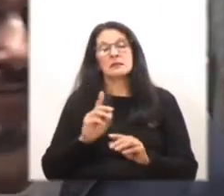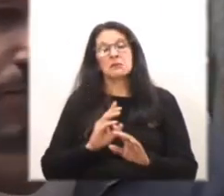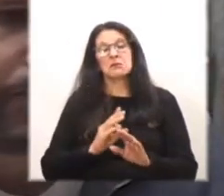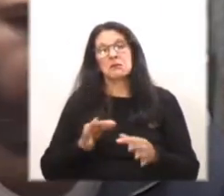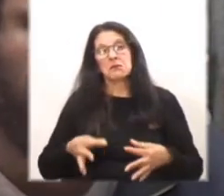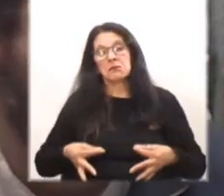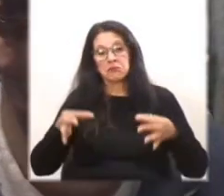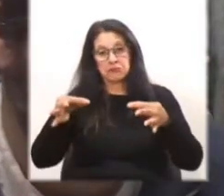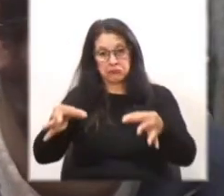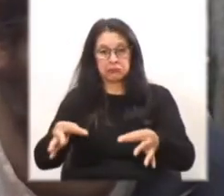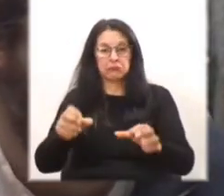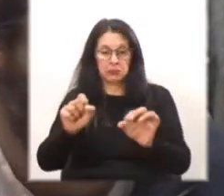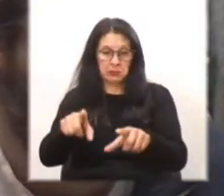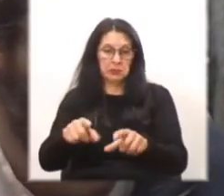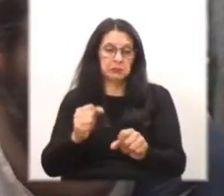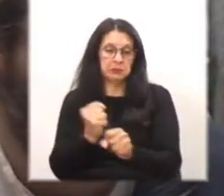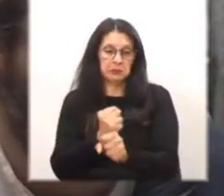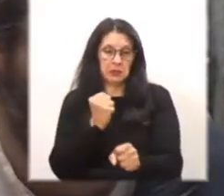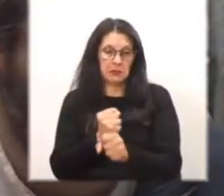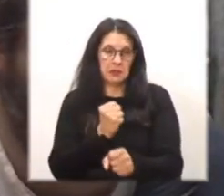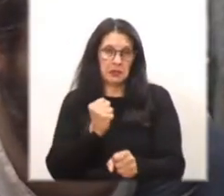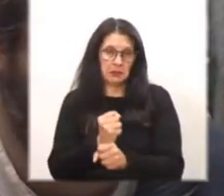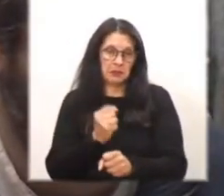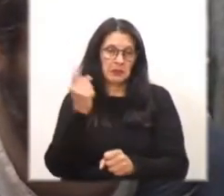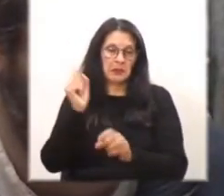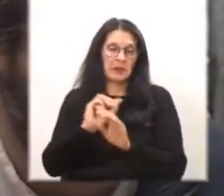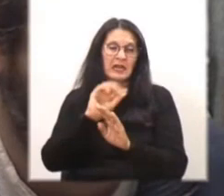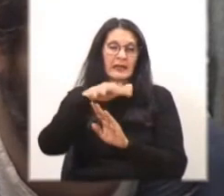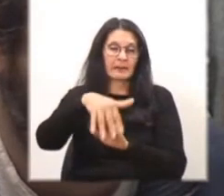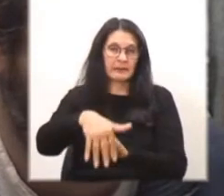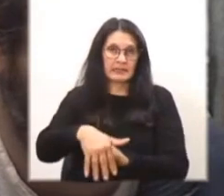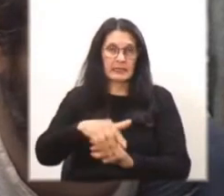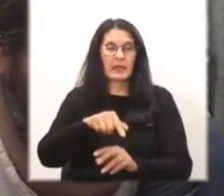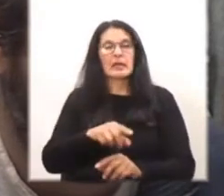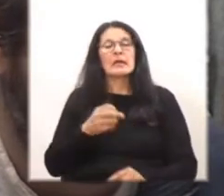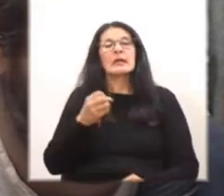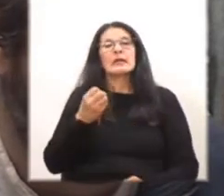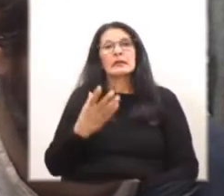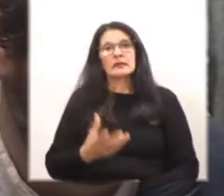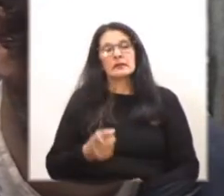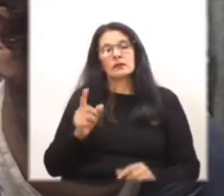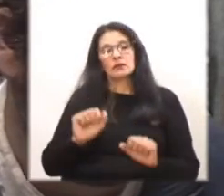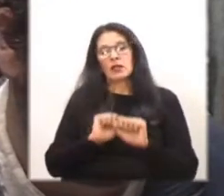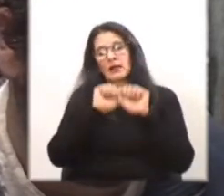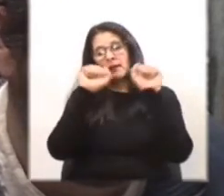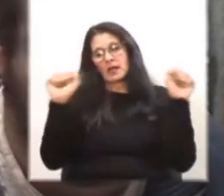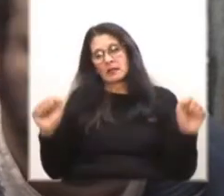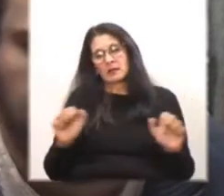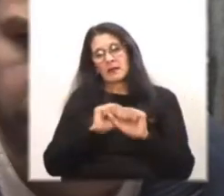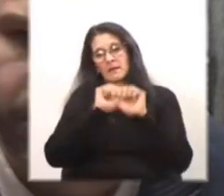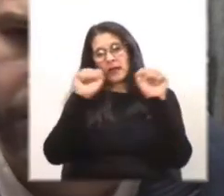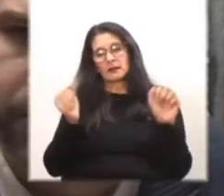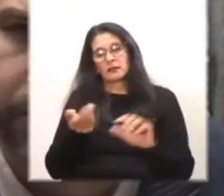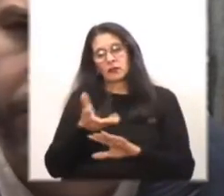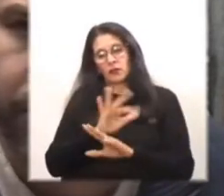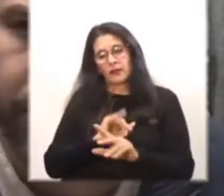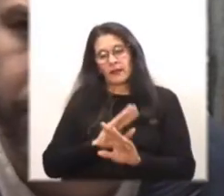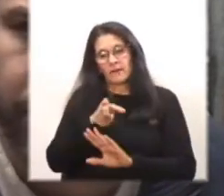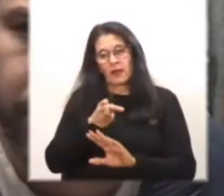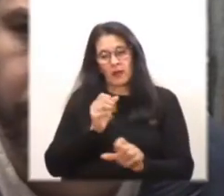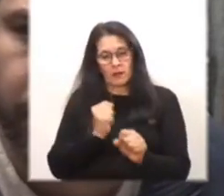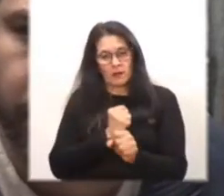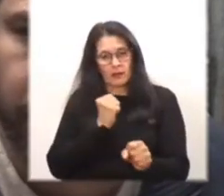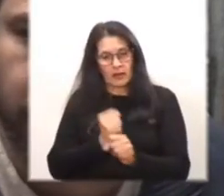de trabajo en la represa y que son los que se levantan todos los días, van a laburar,